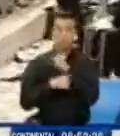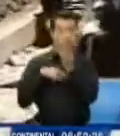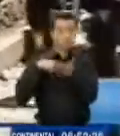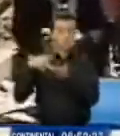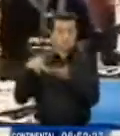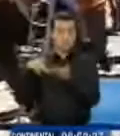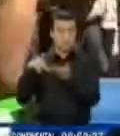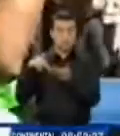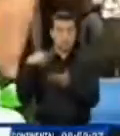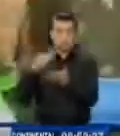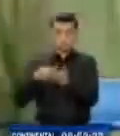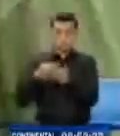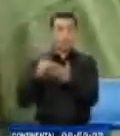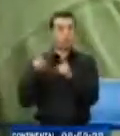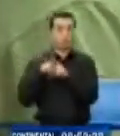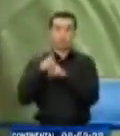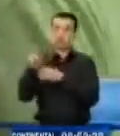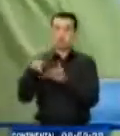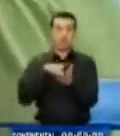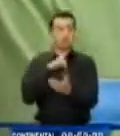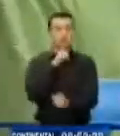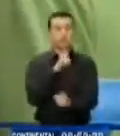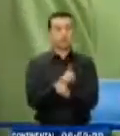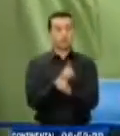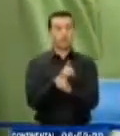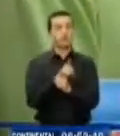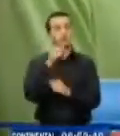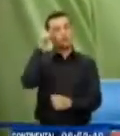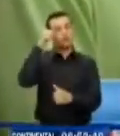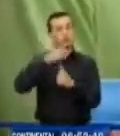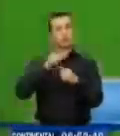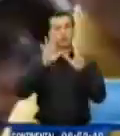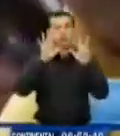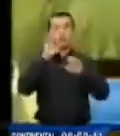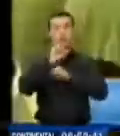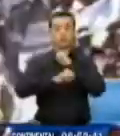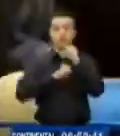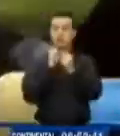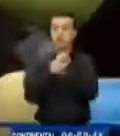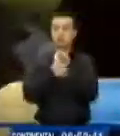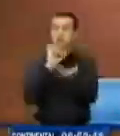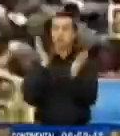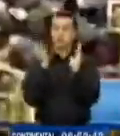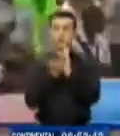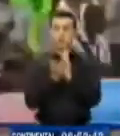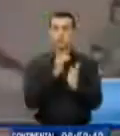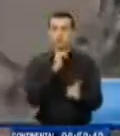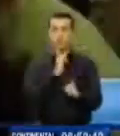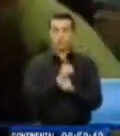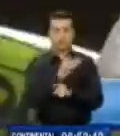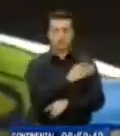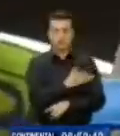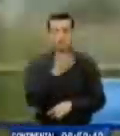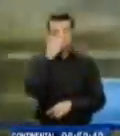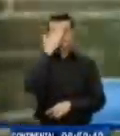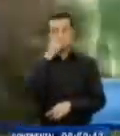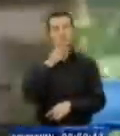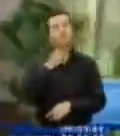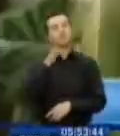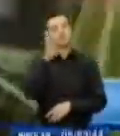En este espacio recordó los 9 años del gobierno de la Revolución Ciudadana. Y la patria volvió, compañeros y compañeras, Dios les